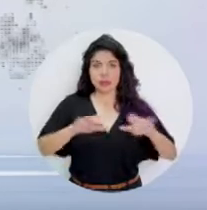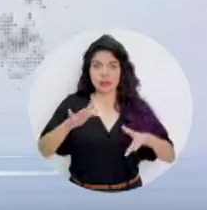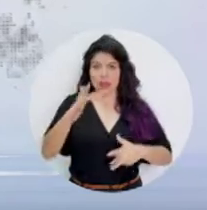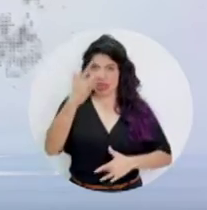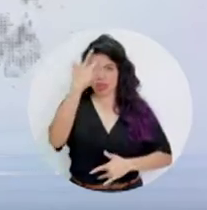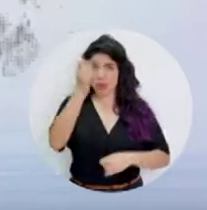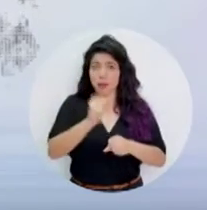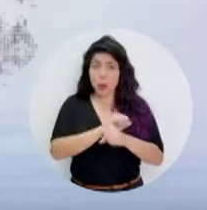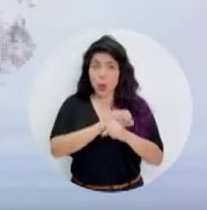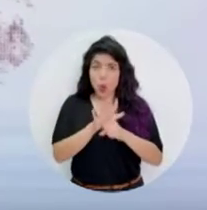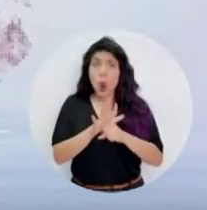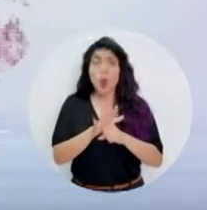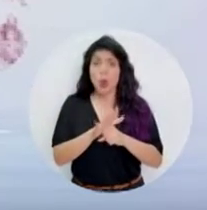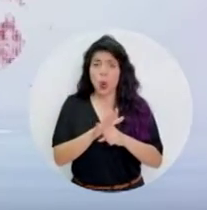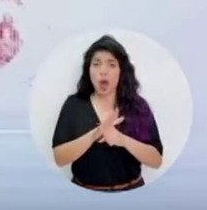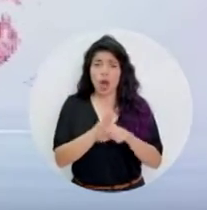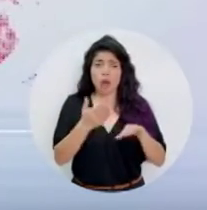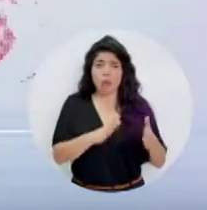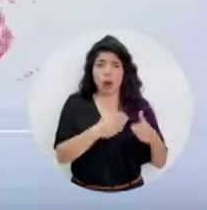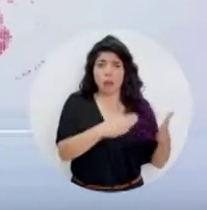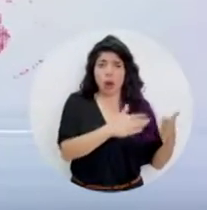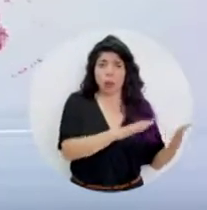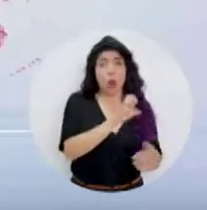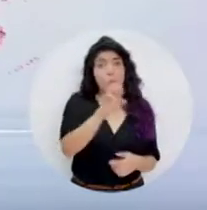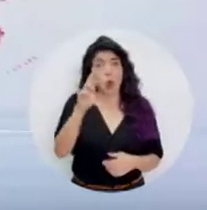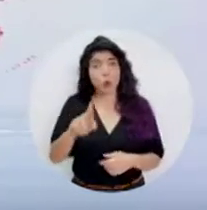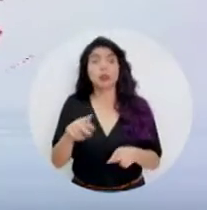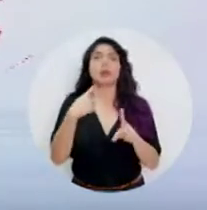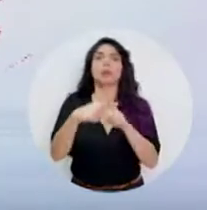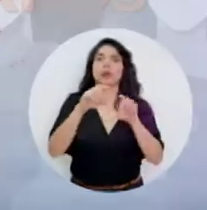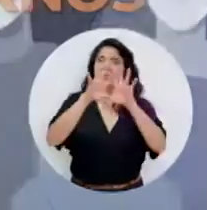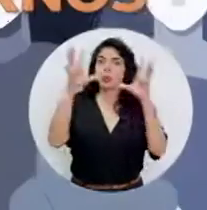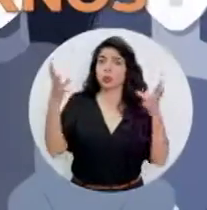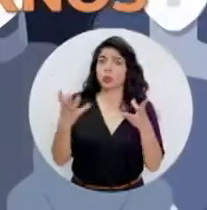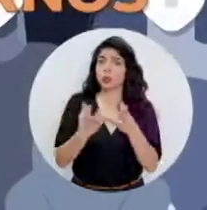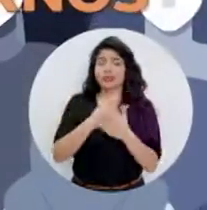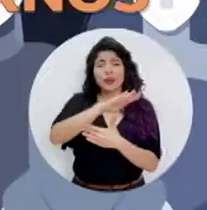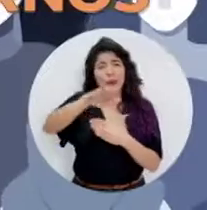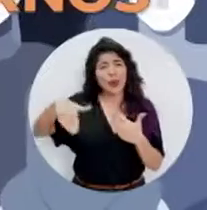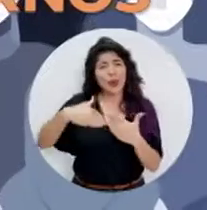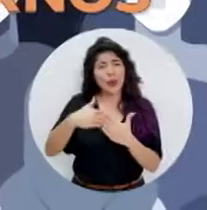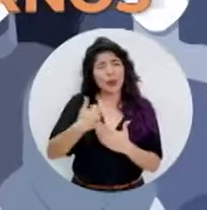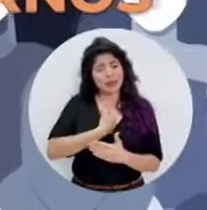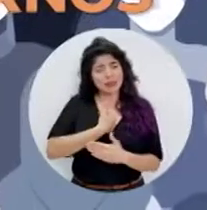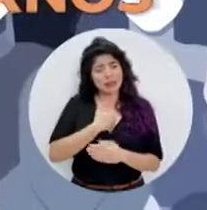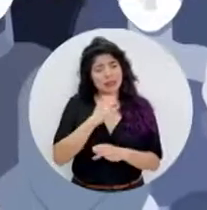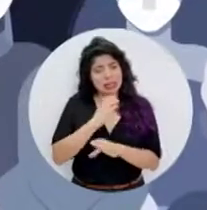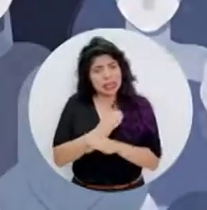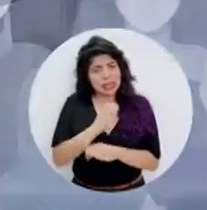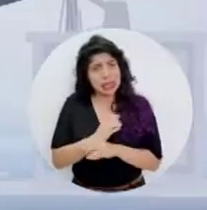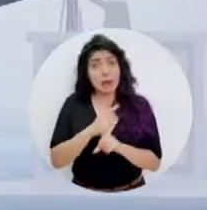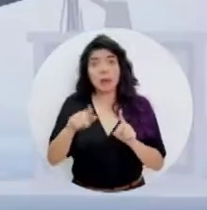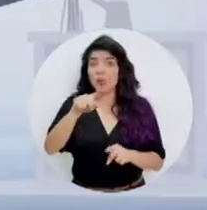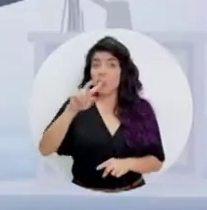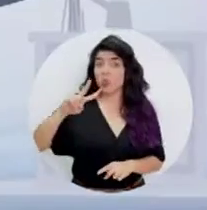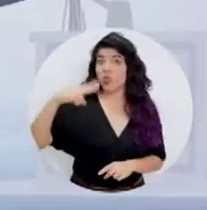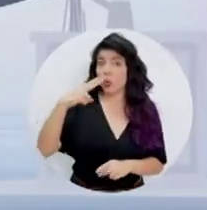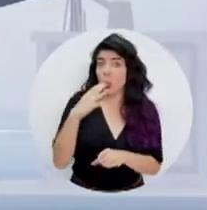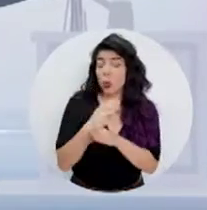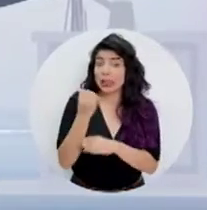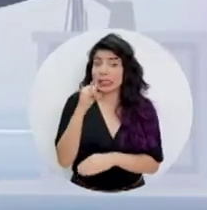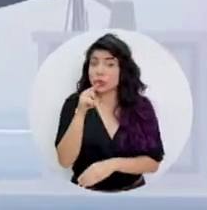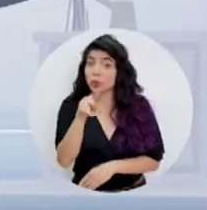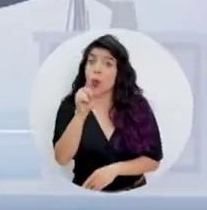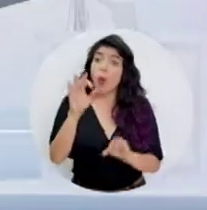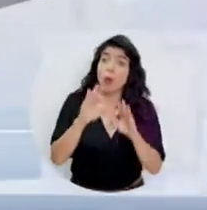en el país nueve de cada diez personas fallecidas por kobe 19 tenían factores de riesgo como hipertensión diabetes obesidad